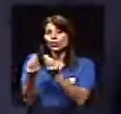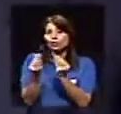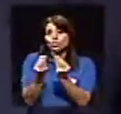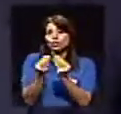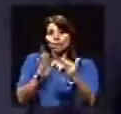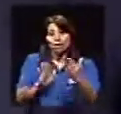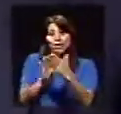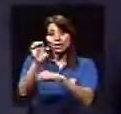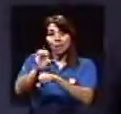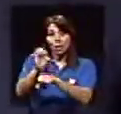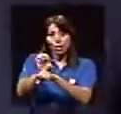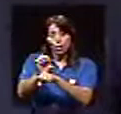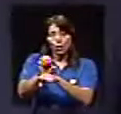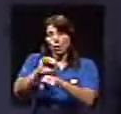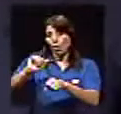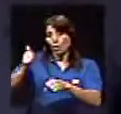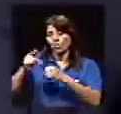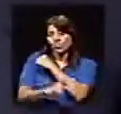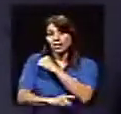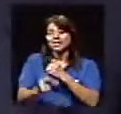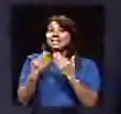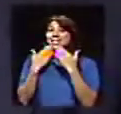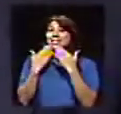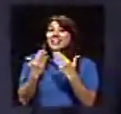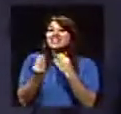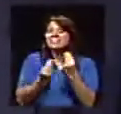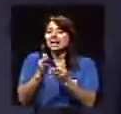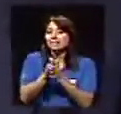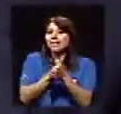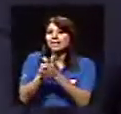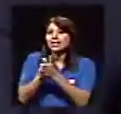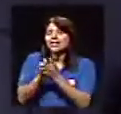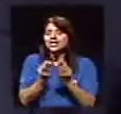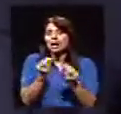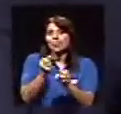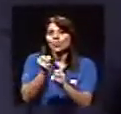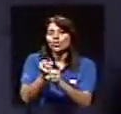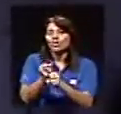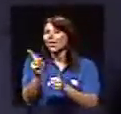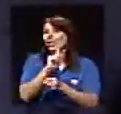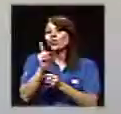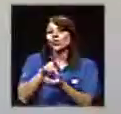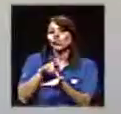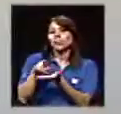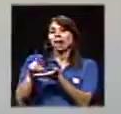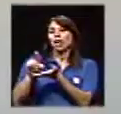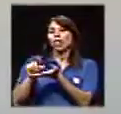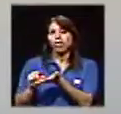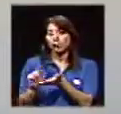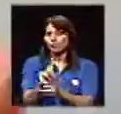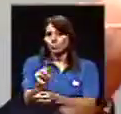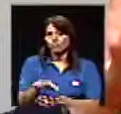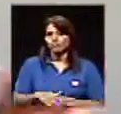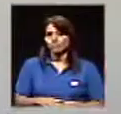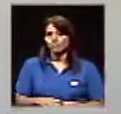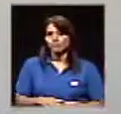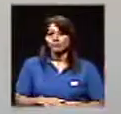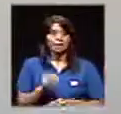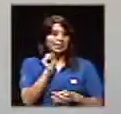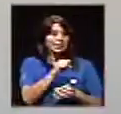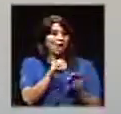Ecuador gracias a la eficiencia en productividad y no en bajarle los salarios a la gente. Claro, eso es muy importante.